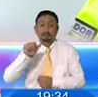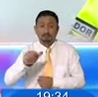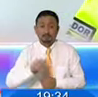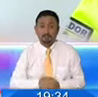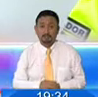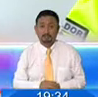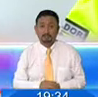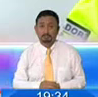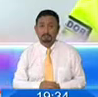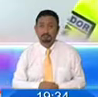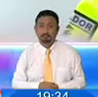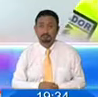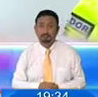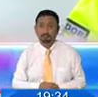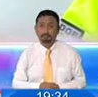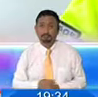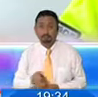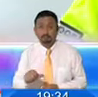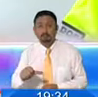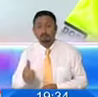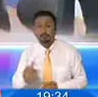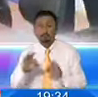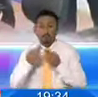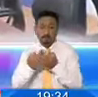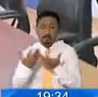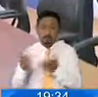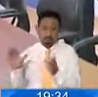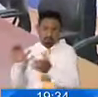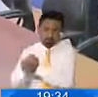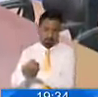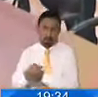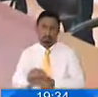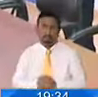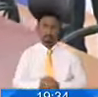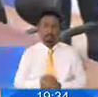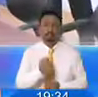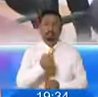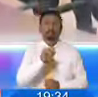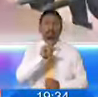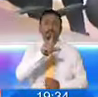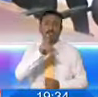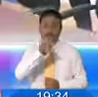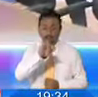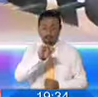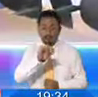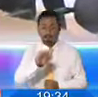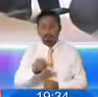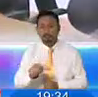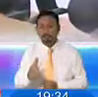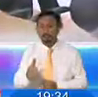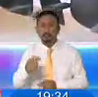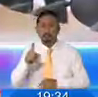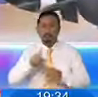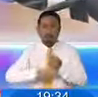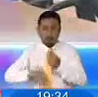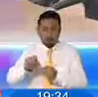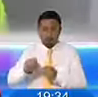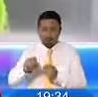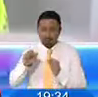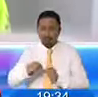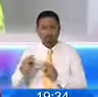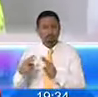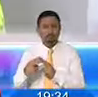hija, formó otro hogar. Ahora Silvia espera conocer al resto de su familia, pues tiene más